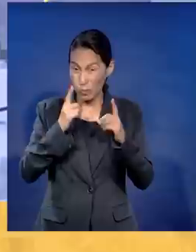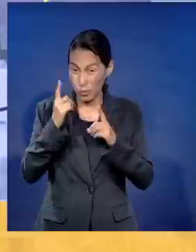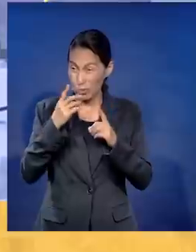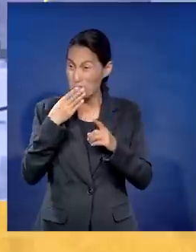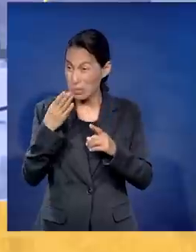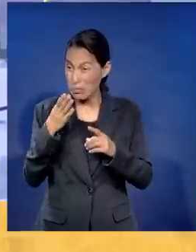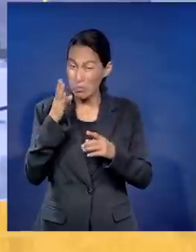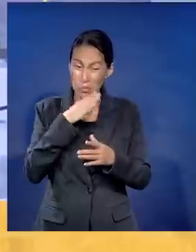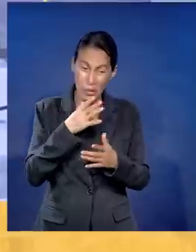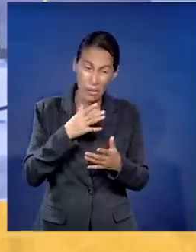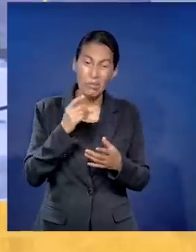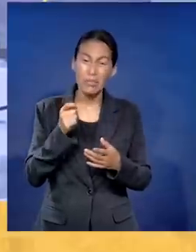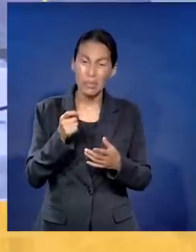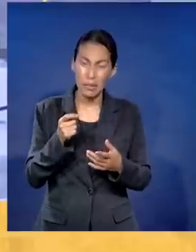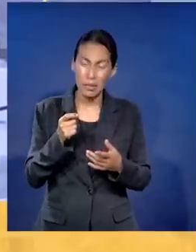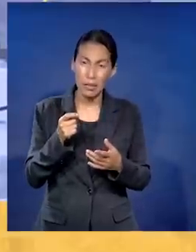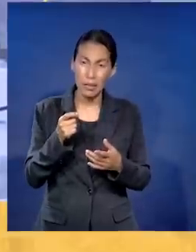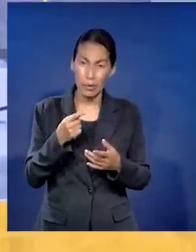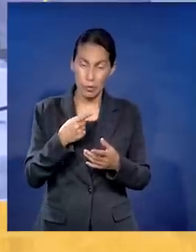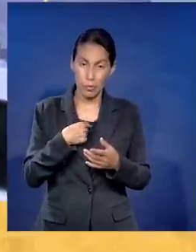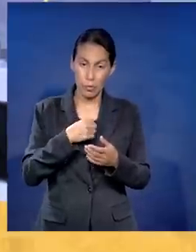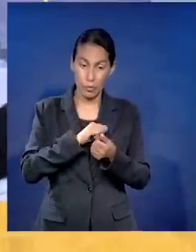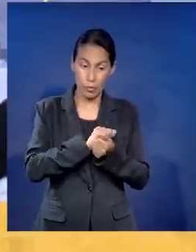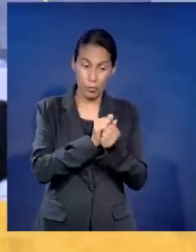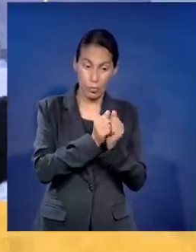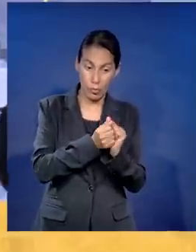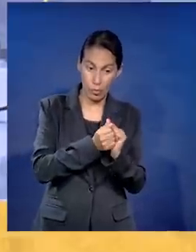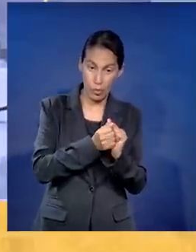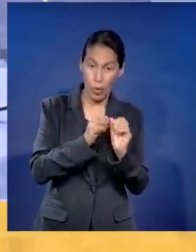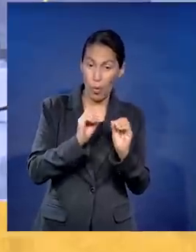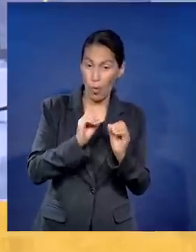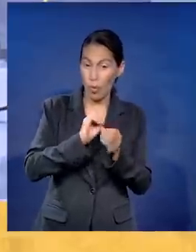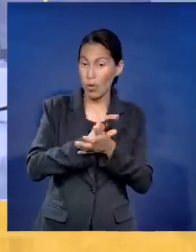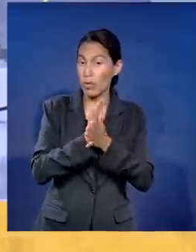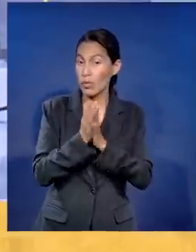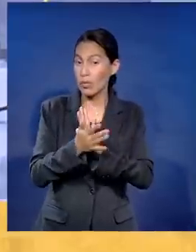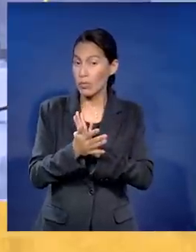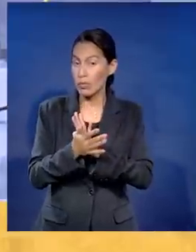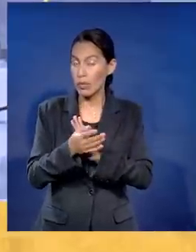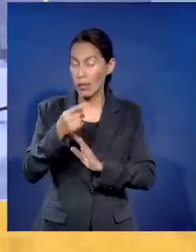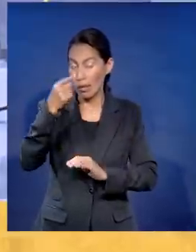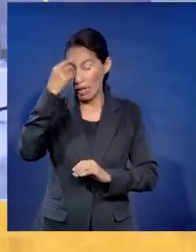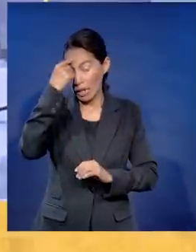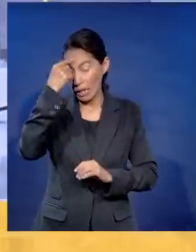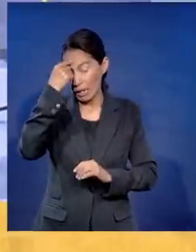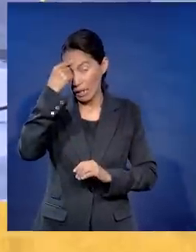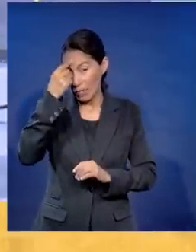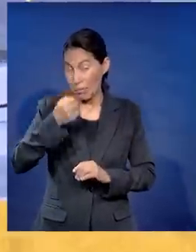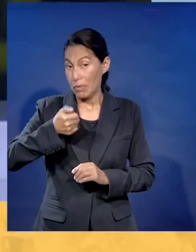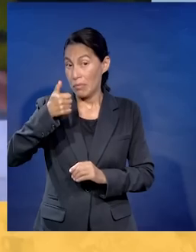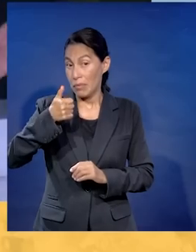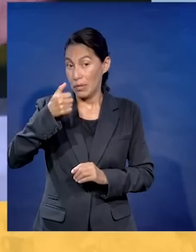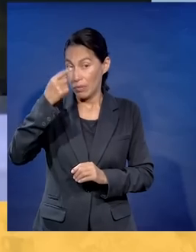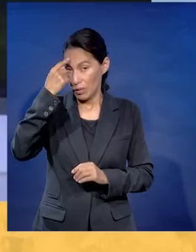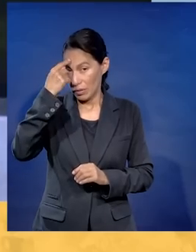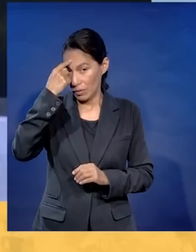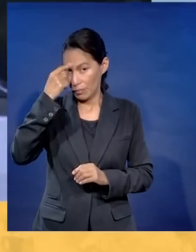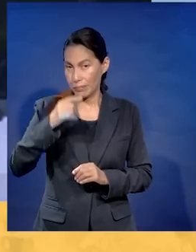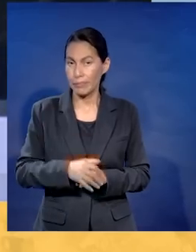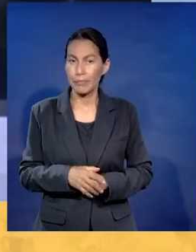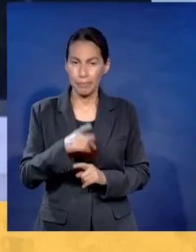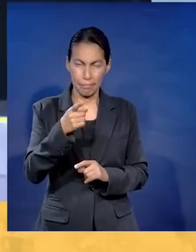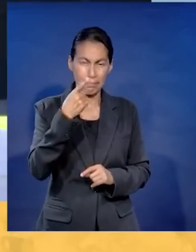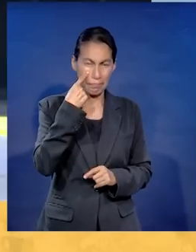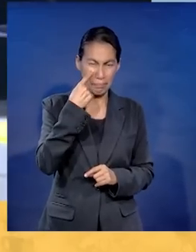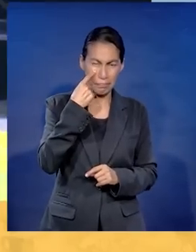y cualquier cosa que ocurra que signifique que hemos sido convertidos tiene que ocurrir Aquí esta noche quisiera pedirle que